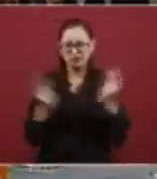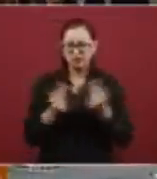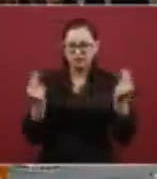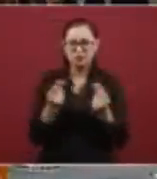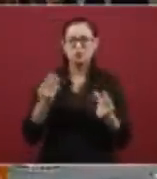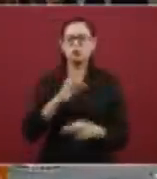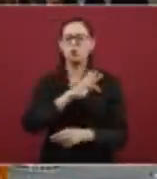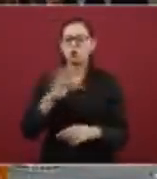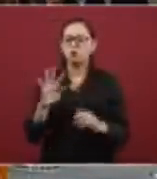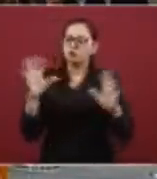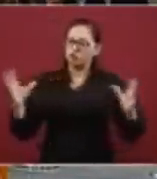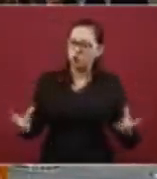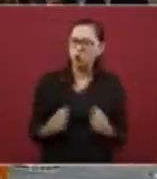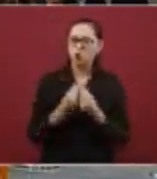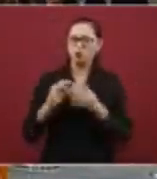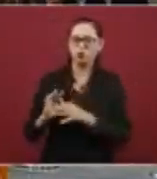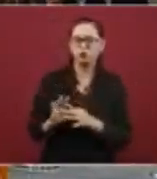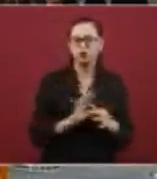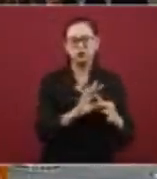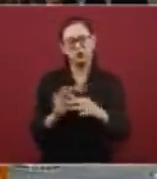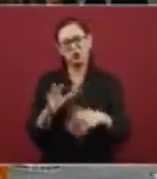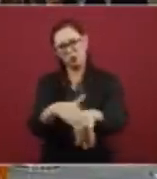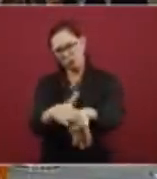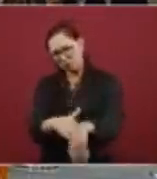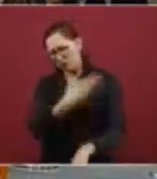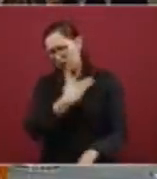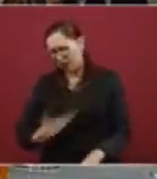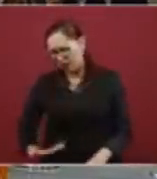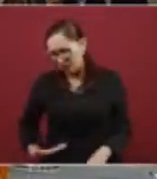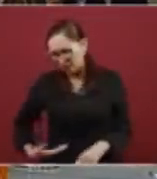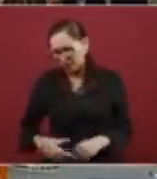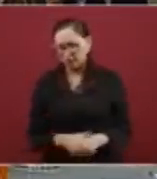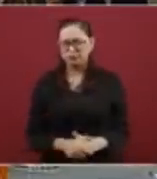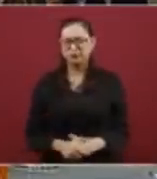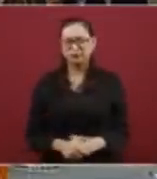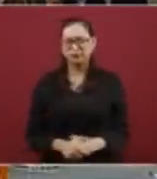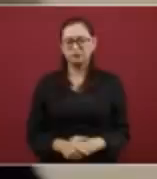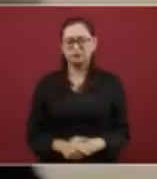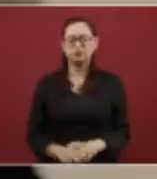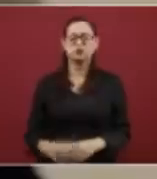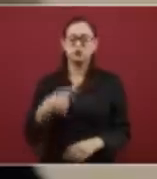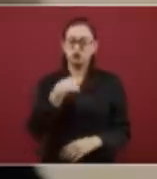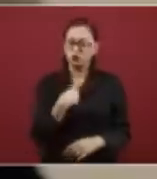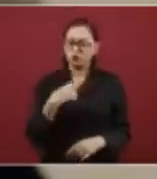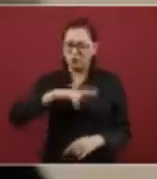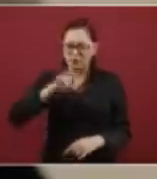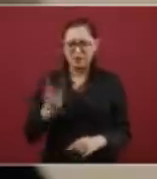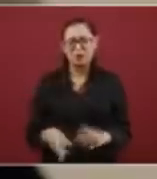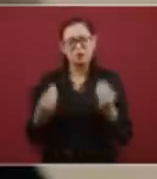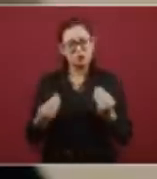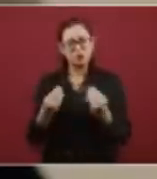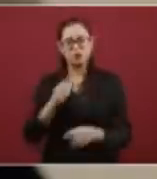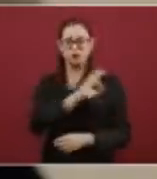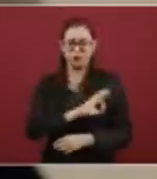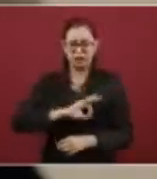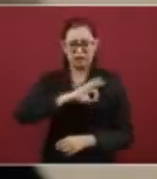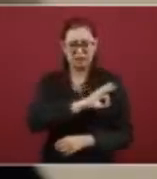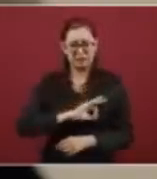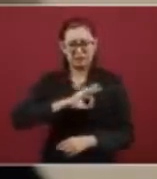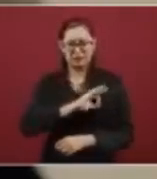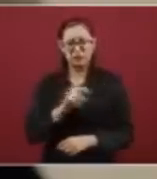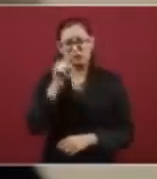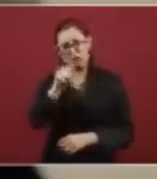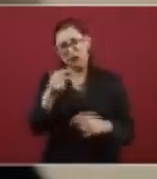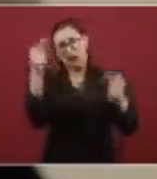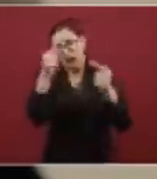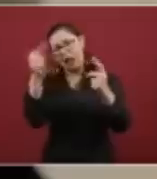unir esfuerzos, porque mire, señor presidente, yo sería el más feliz de poder estar de acuerdo con todo lo que